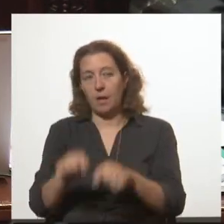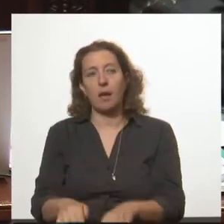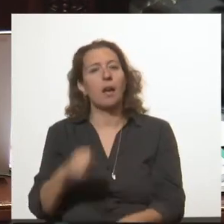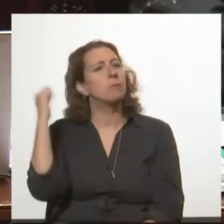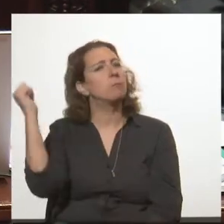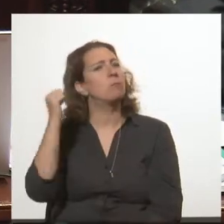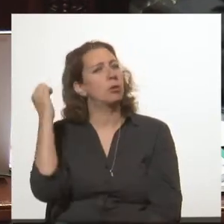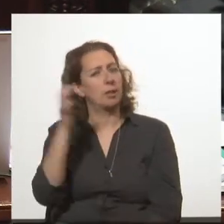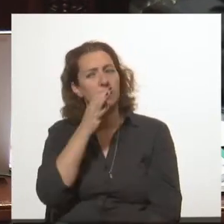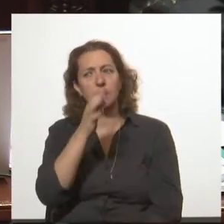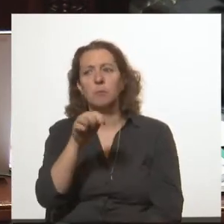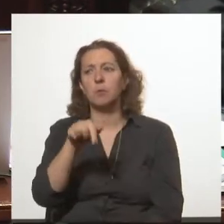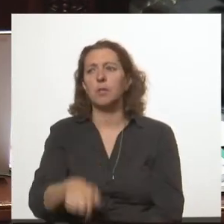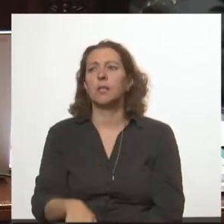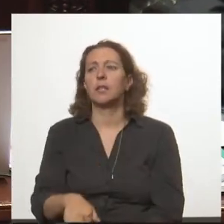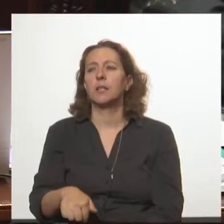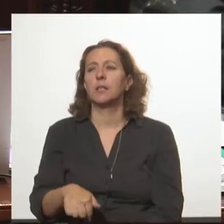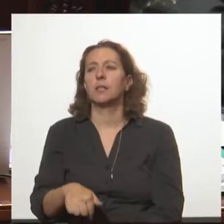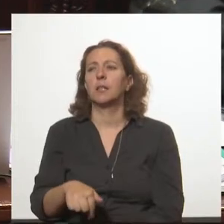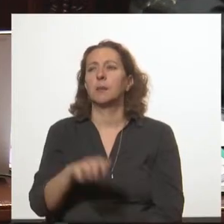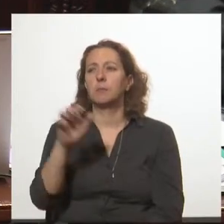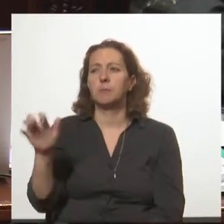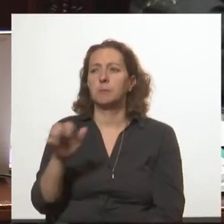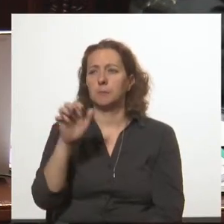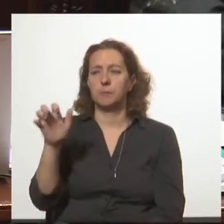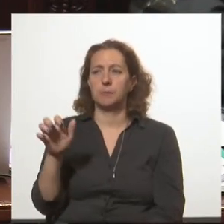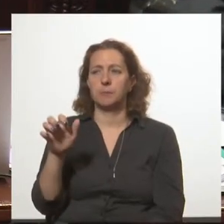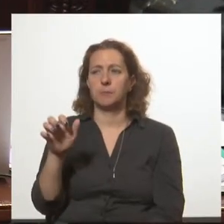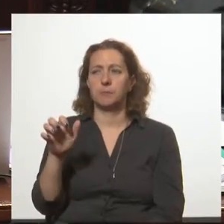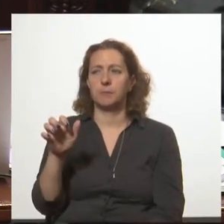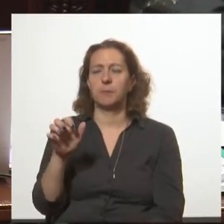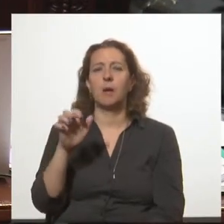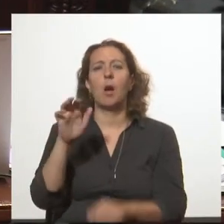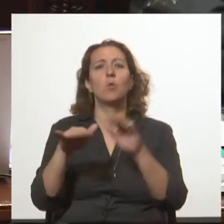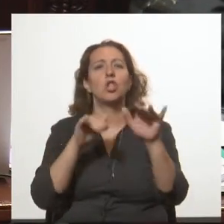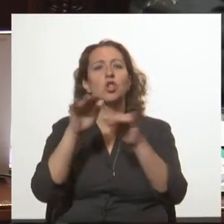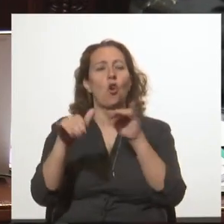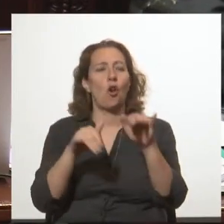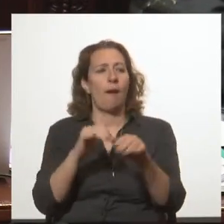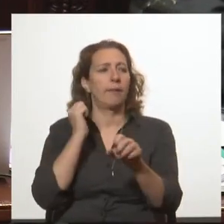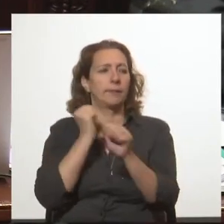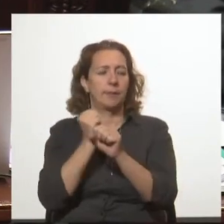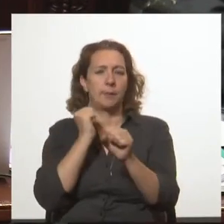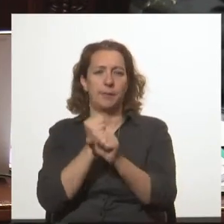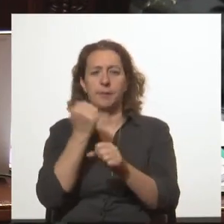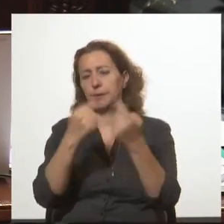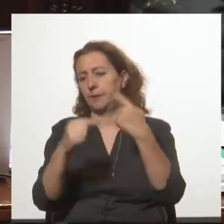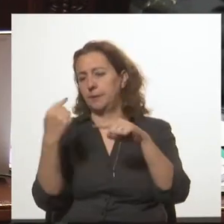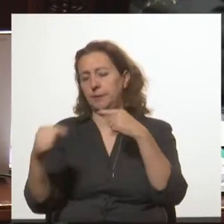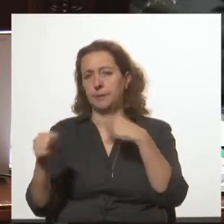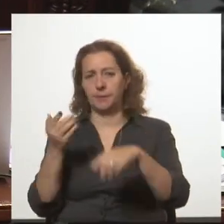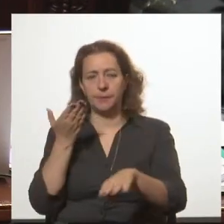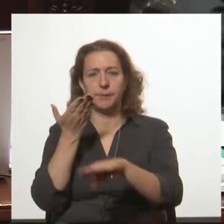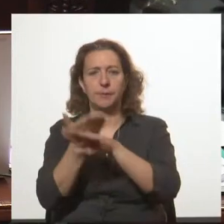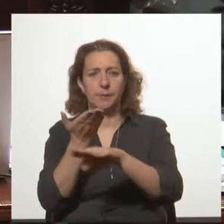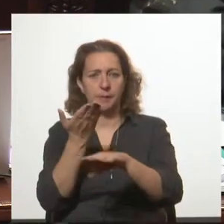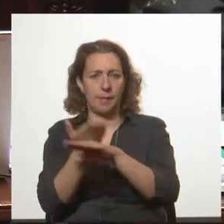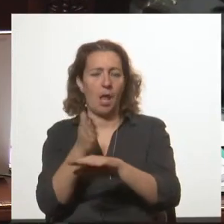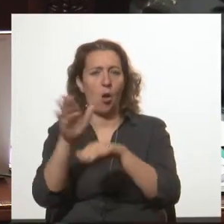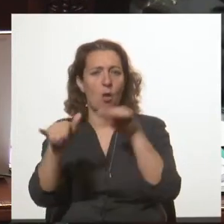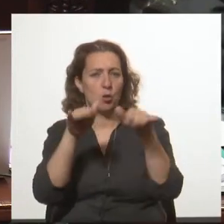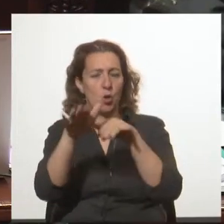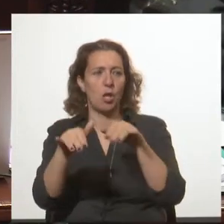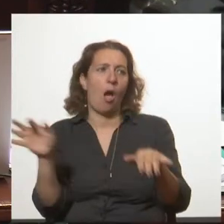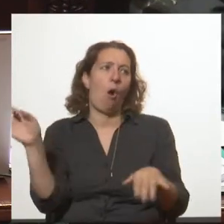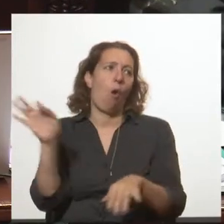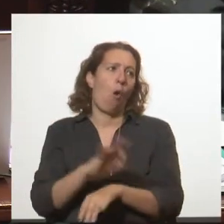porque esta firma es auditora y trabaja en distintos encargos de auditoría o ha trabajado